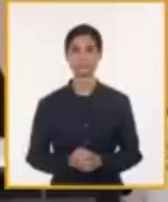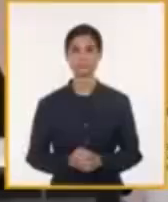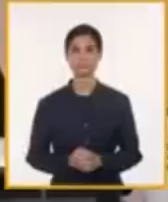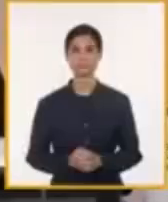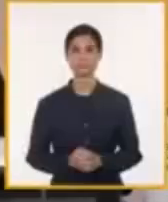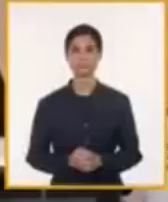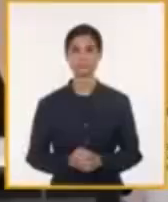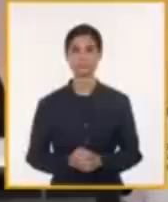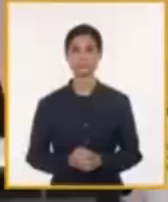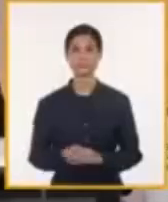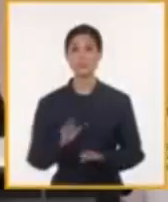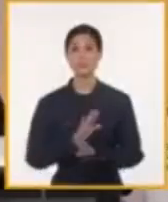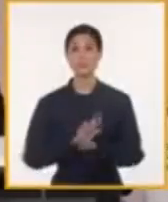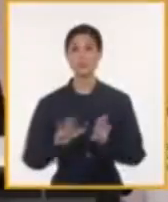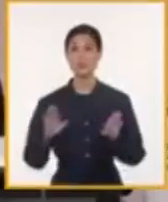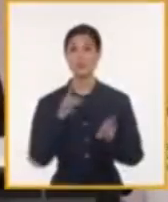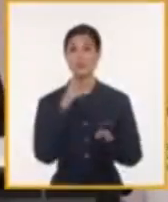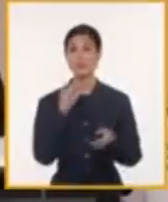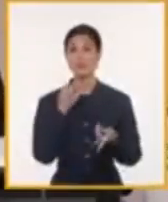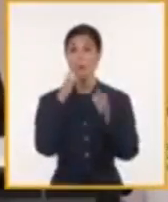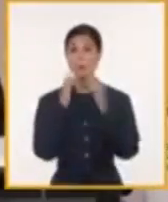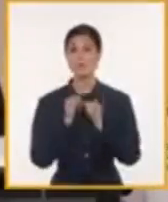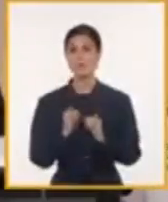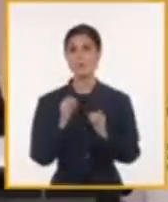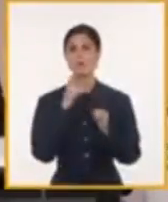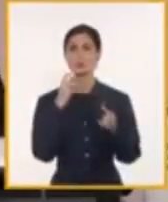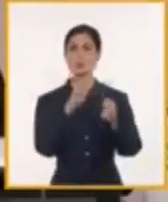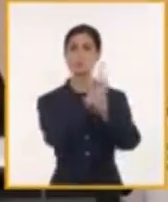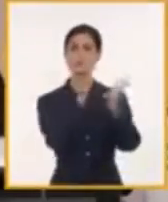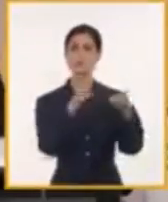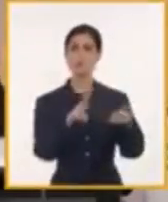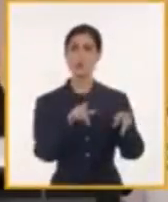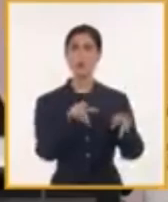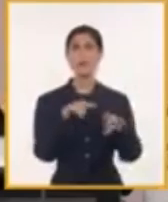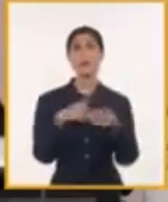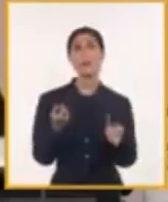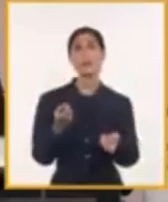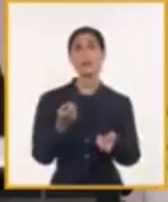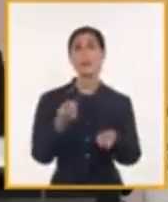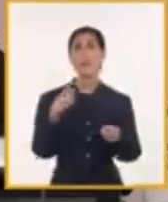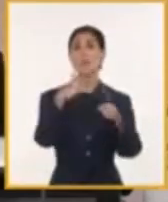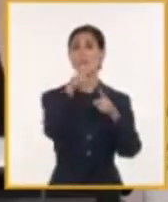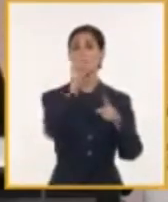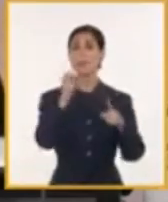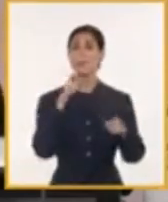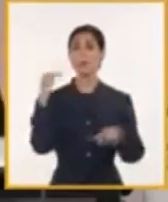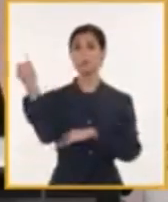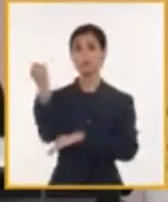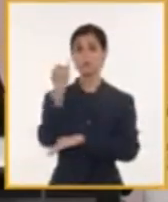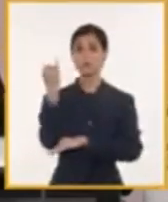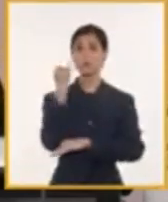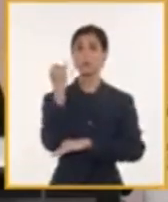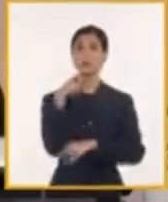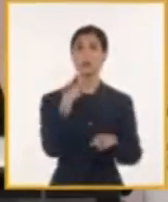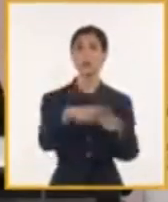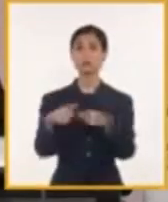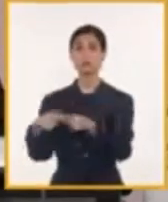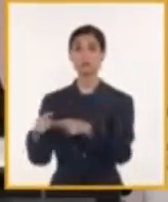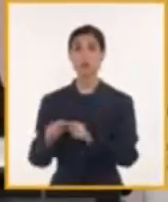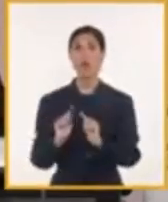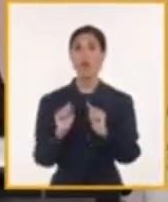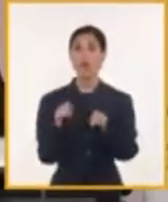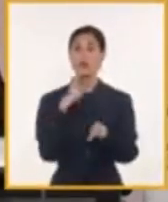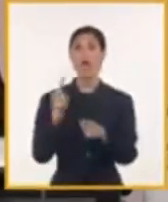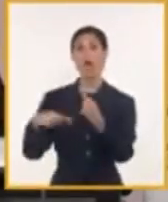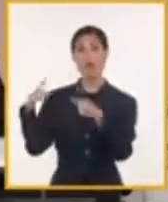está señalando las televisoras internacionales los sucesos ayer y hoy en el Líbano, que sin duda pues agravan aún